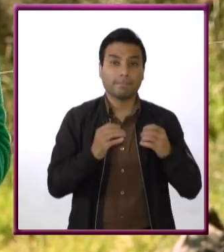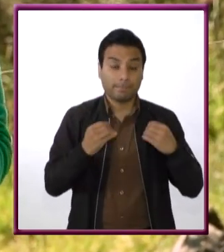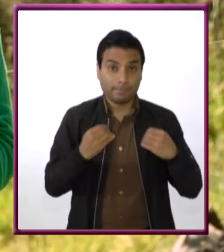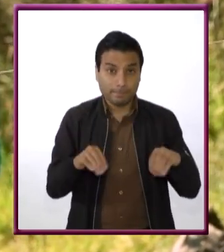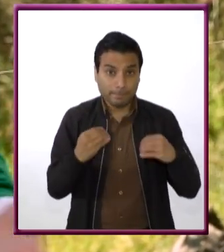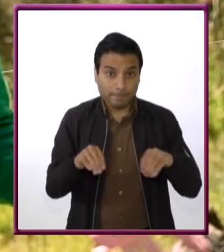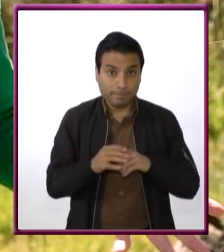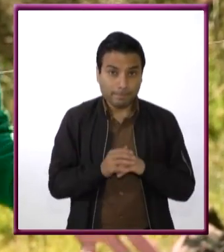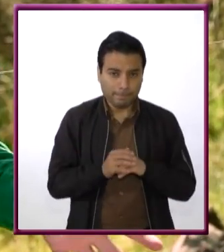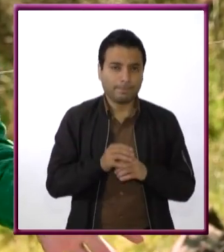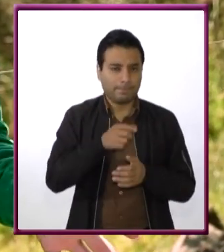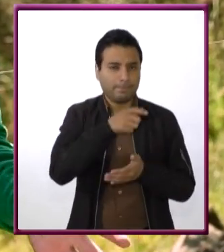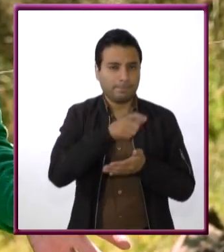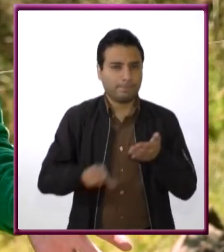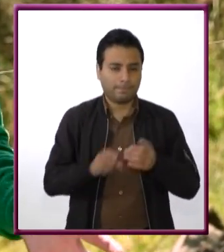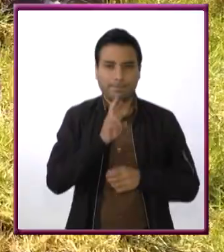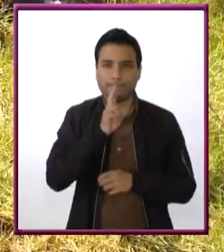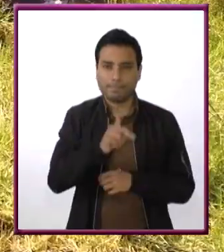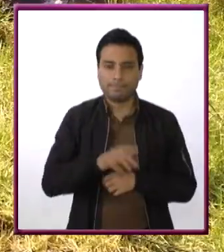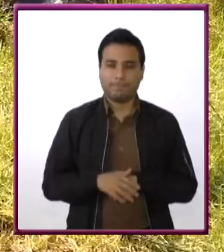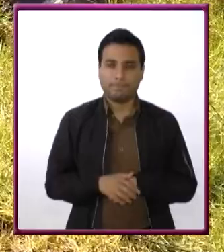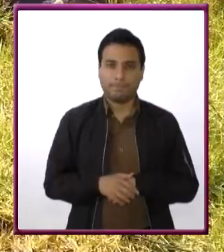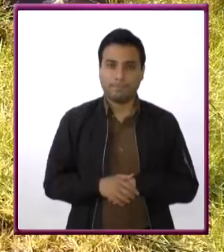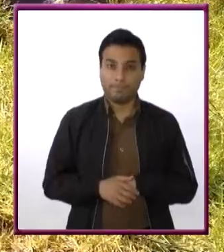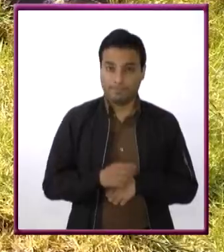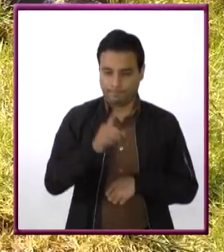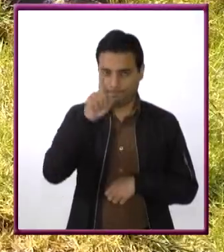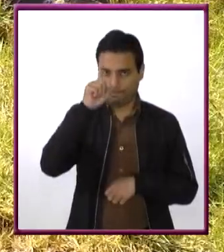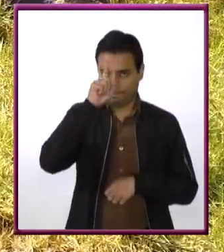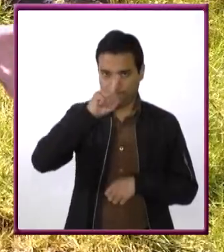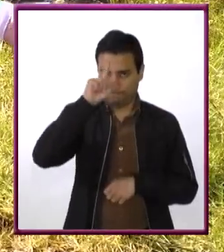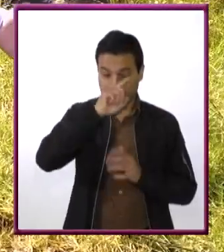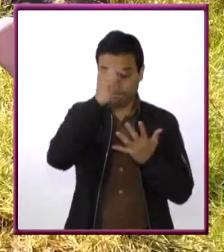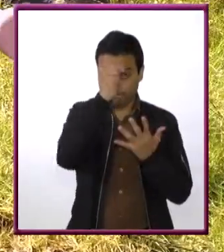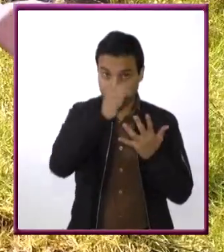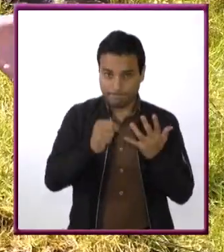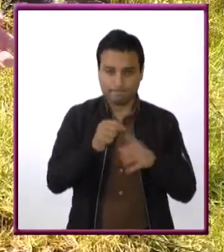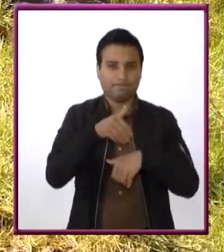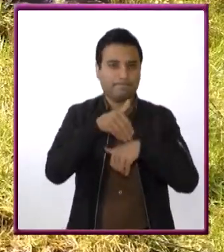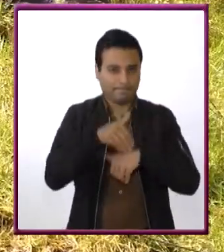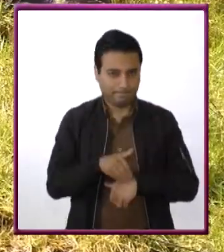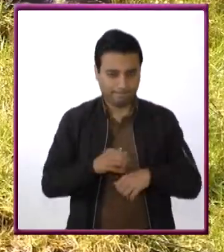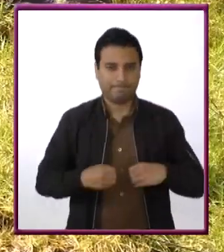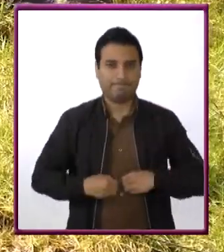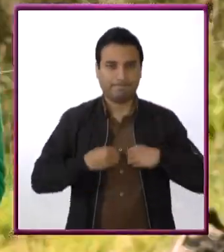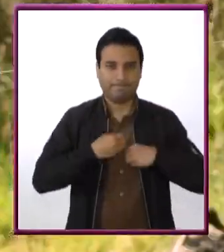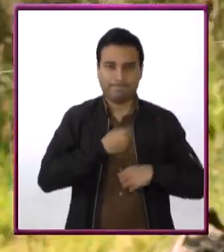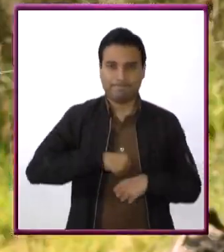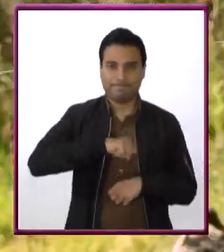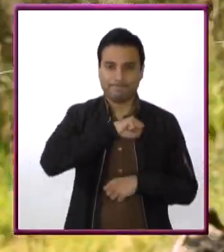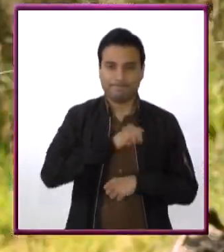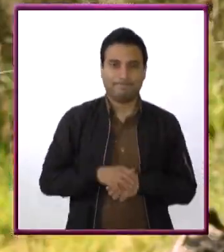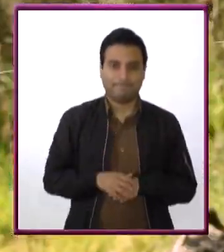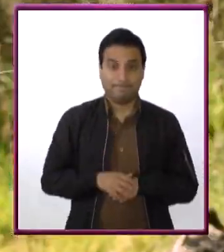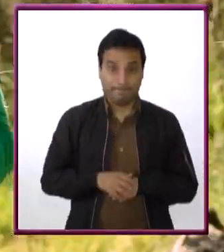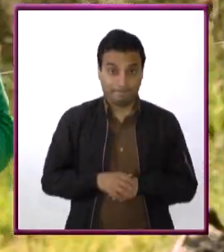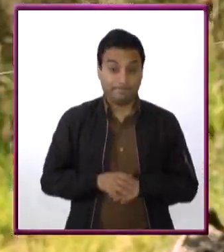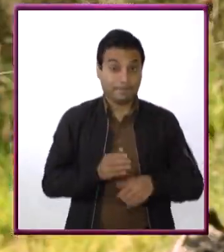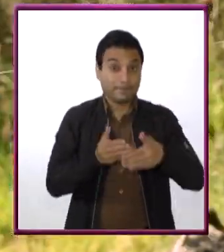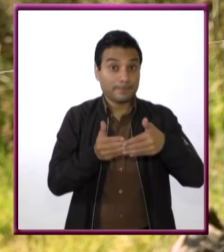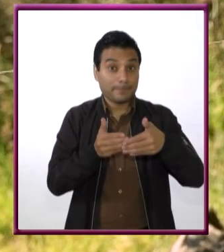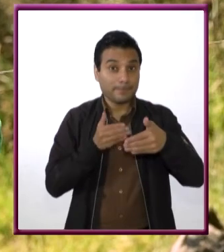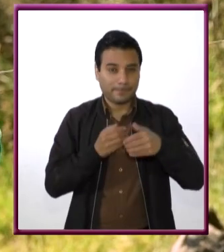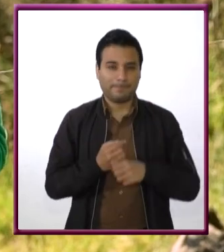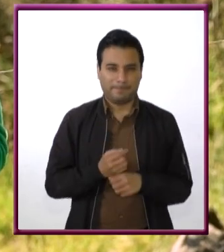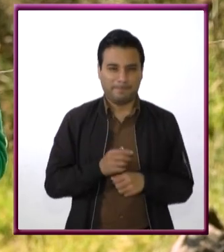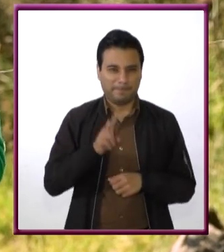de agroquímicos en nuestros alimentos. Sigamos estas recomendaciones en beneficio de nuestra vida saludable. Y antes de despedirme, los